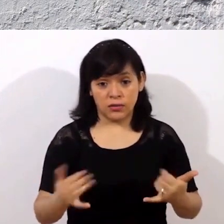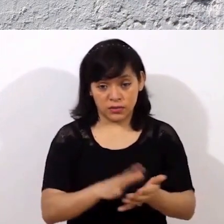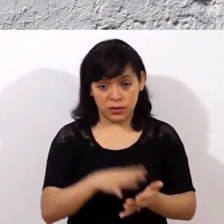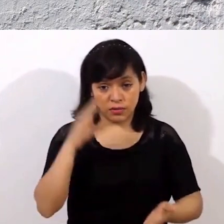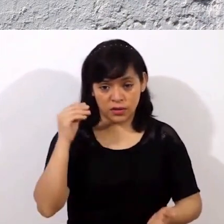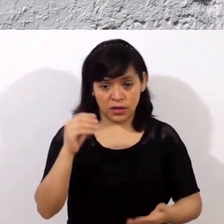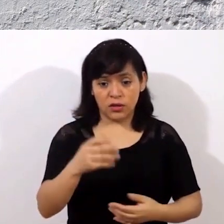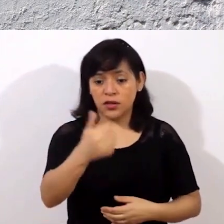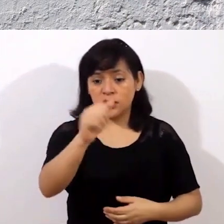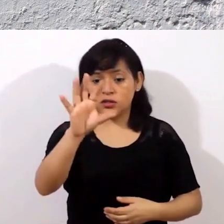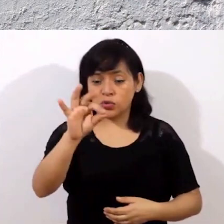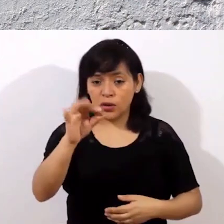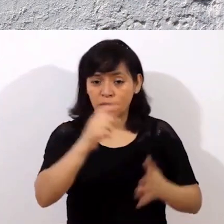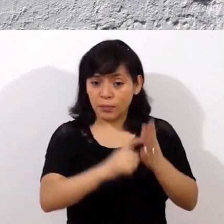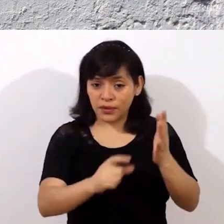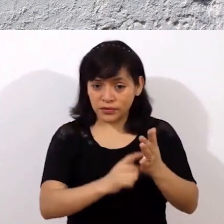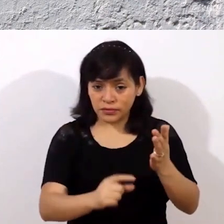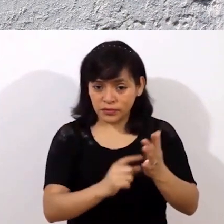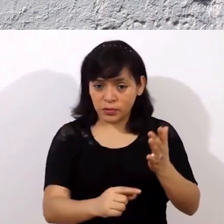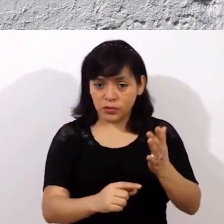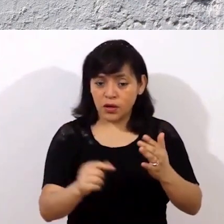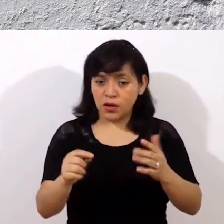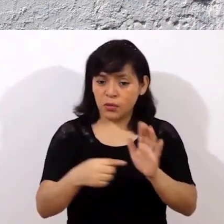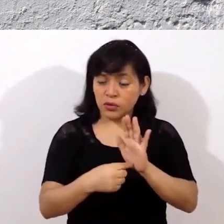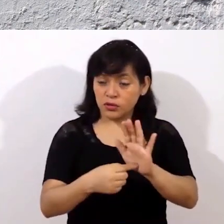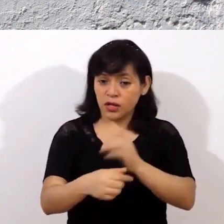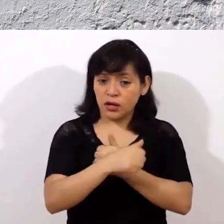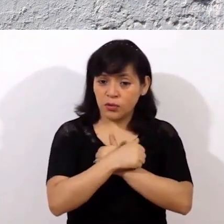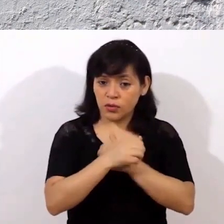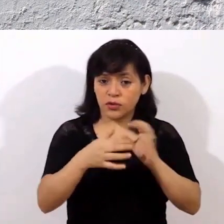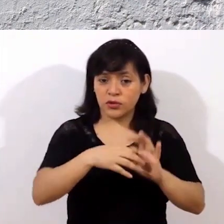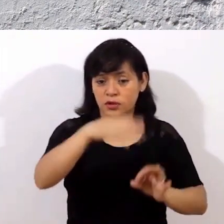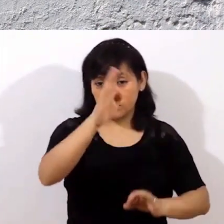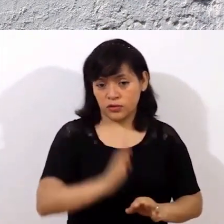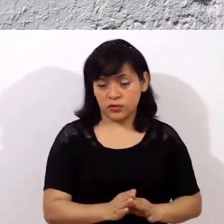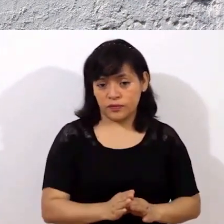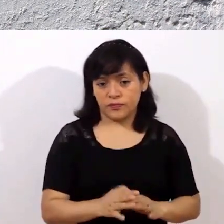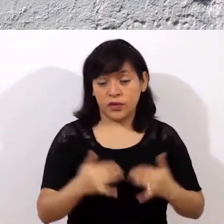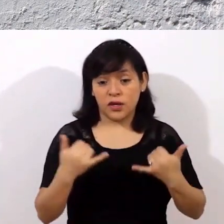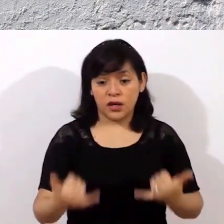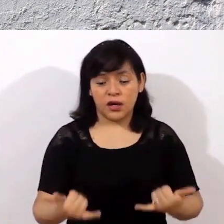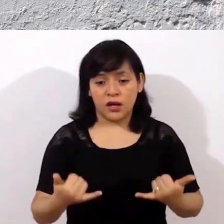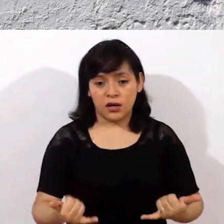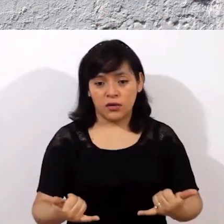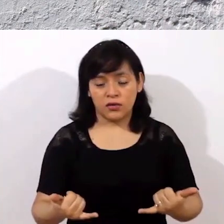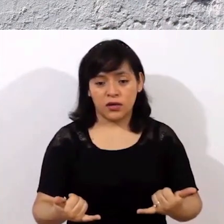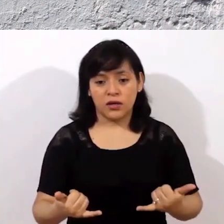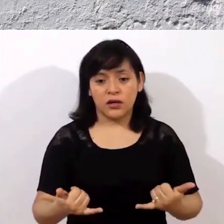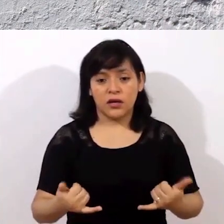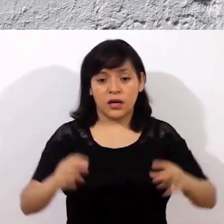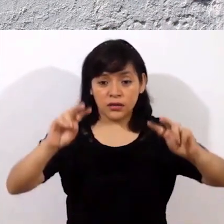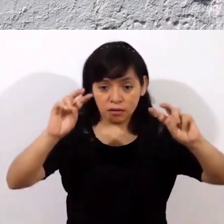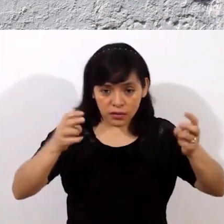estos 19 versículos que trae el capítulo 4, el amor de Dios plasmado. He titulado al mensaje de